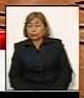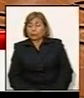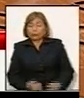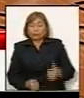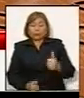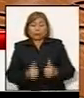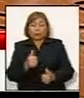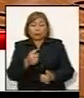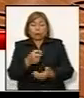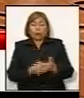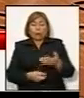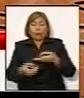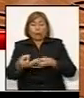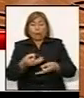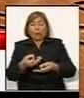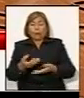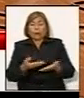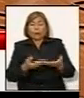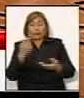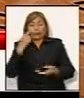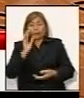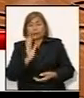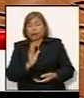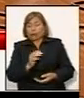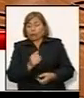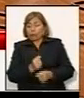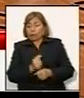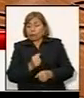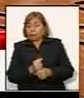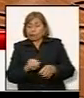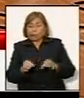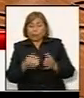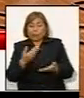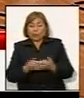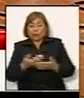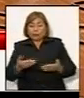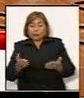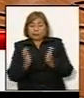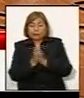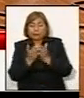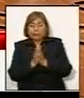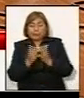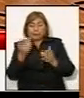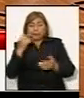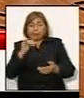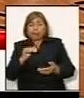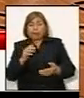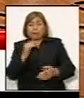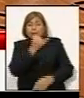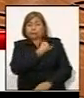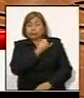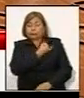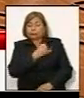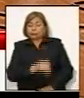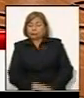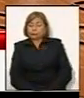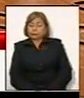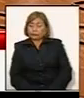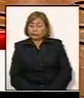fue el presupuesto asignado y ejecutado para la gestión para la gestión de materiales educativos para la educación inicial